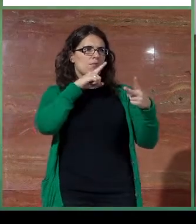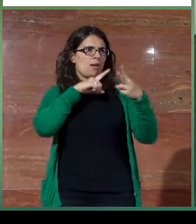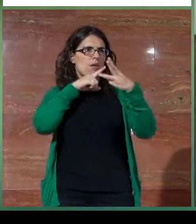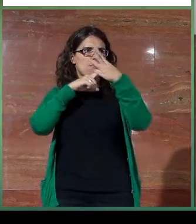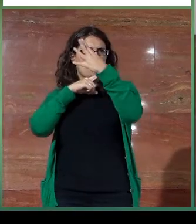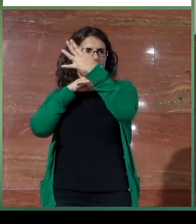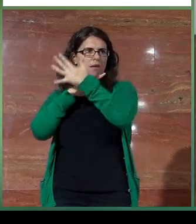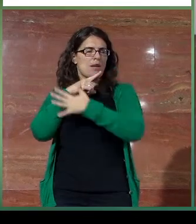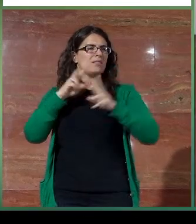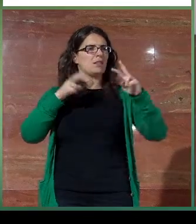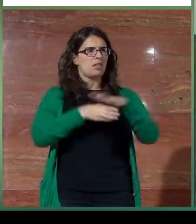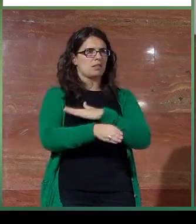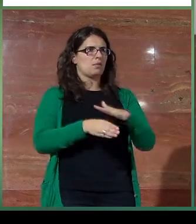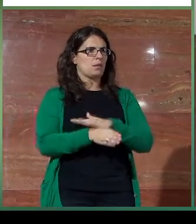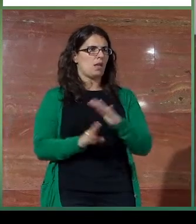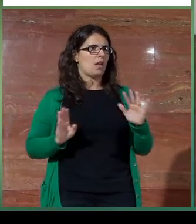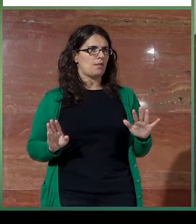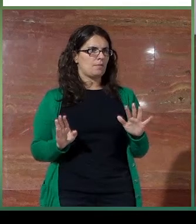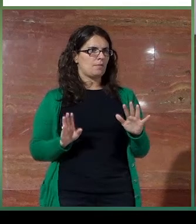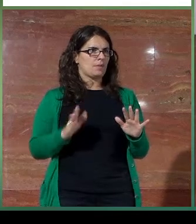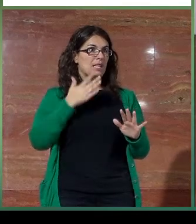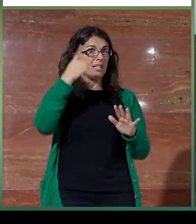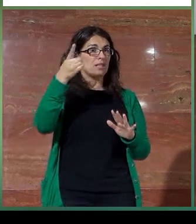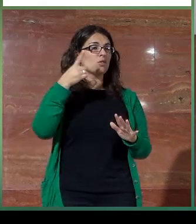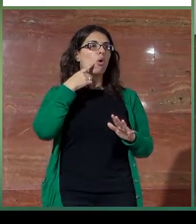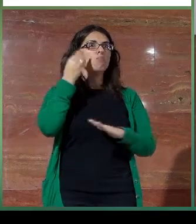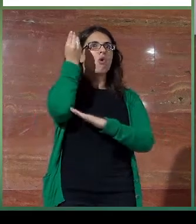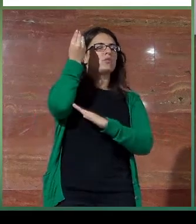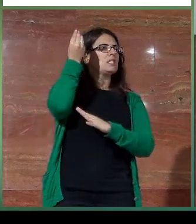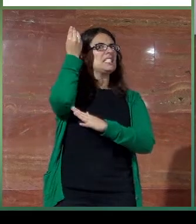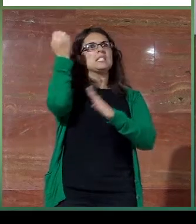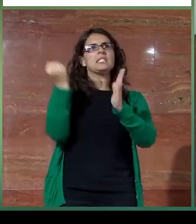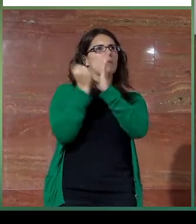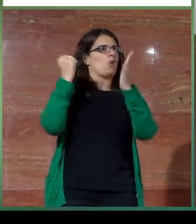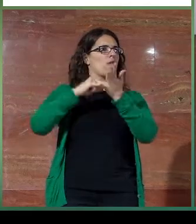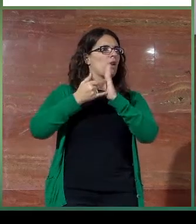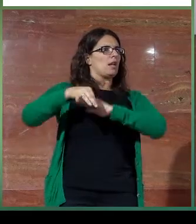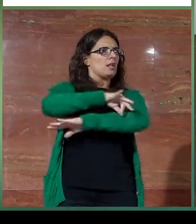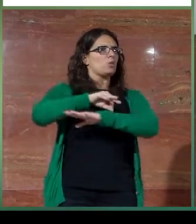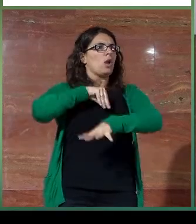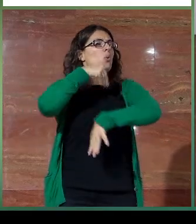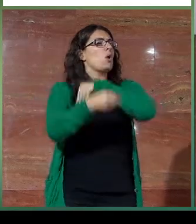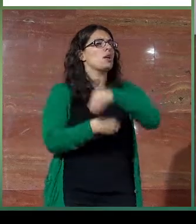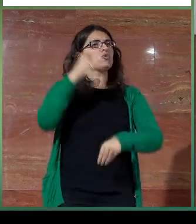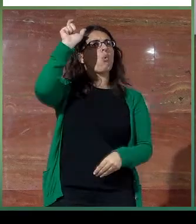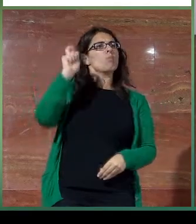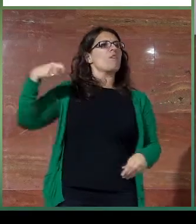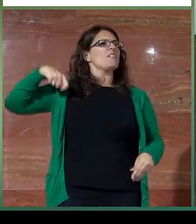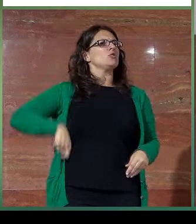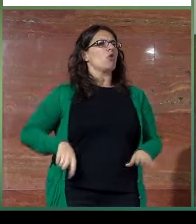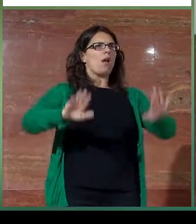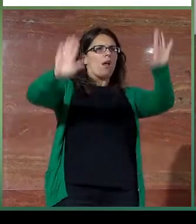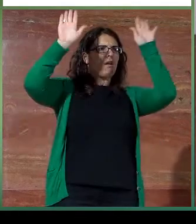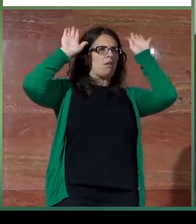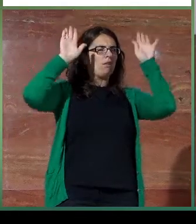magnífica obra, Paradigma de la arquitectura. Y hecha por un profesional que nadie pone en cuestión.